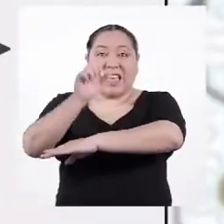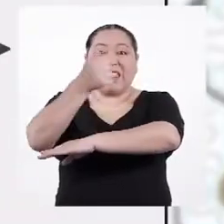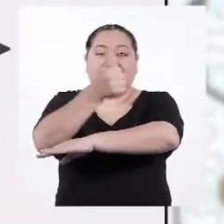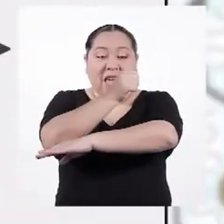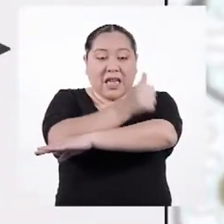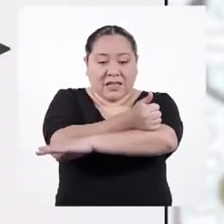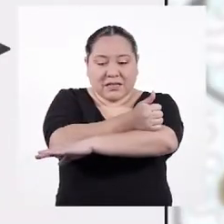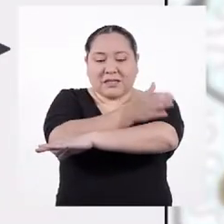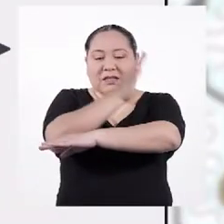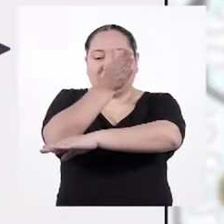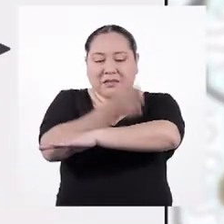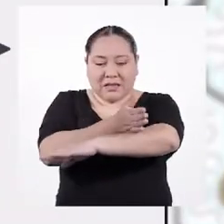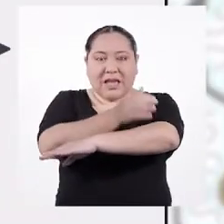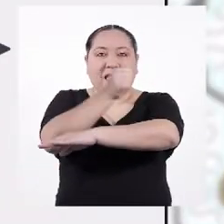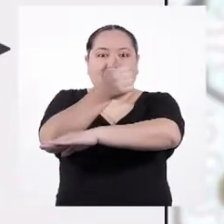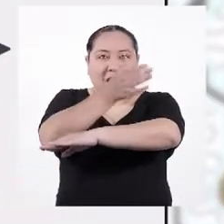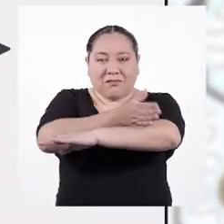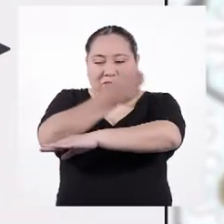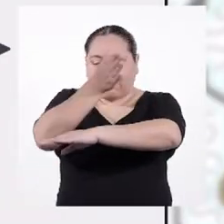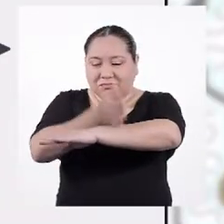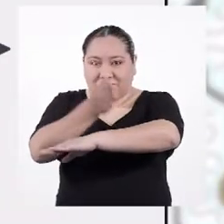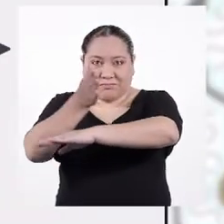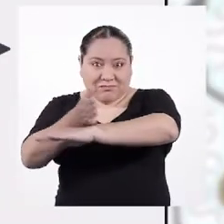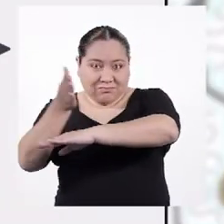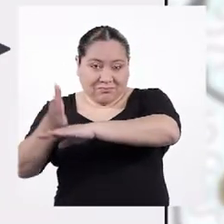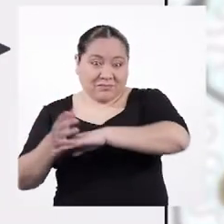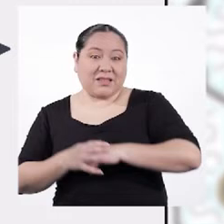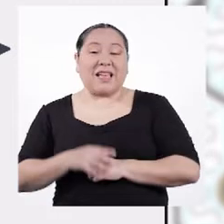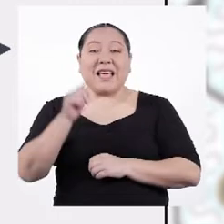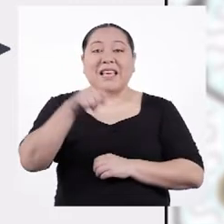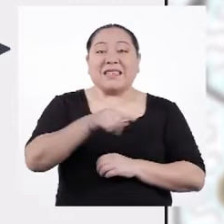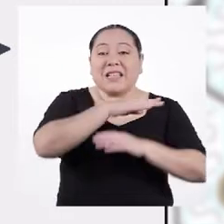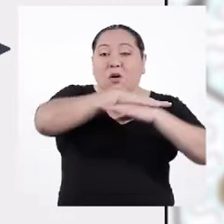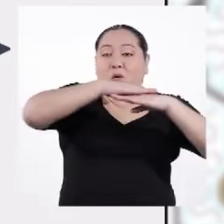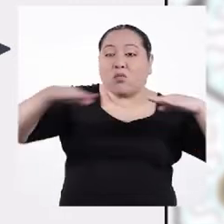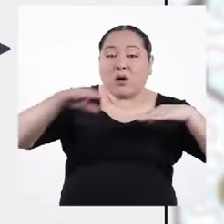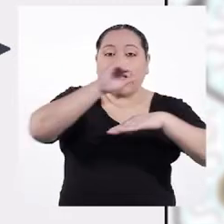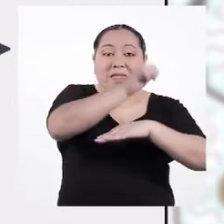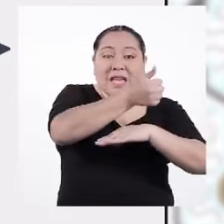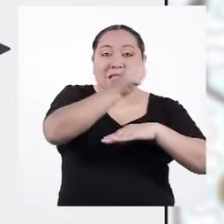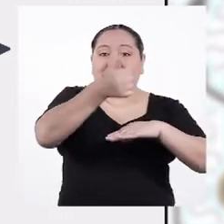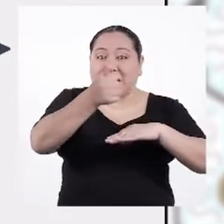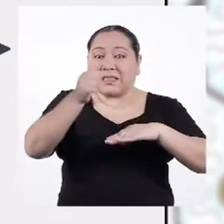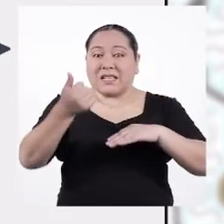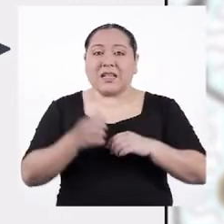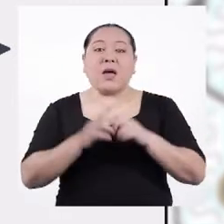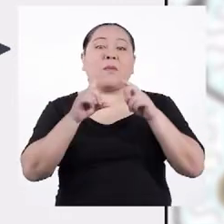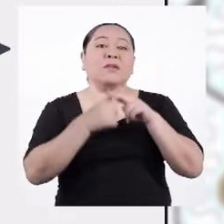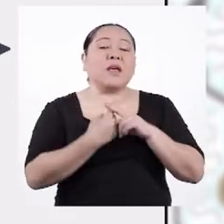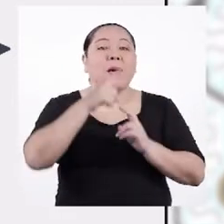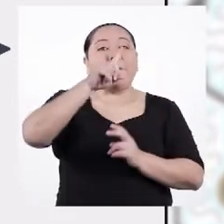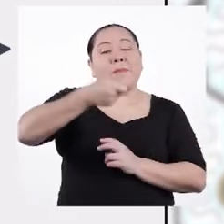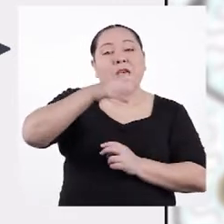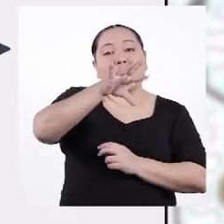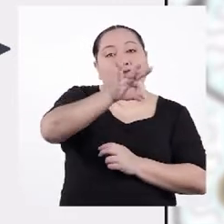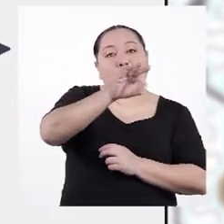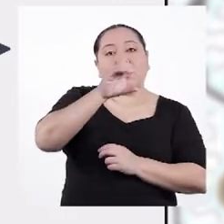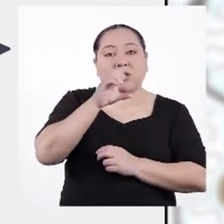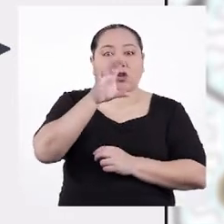años. Bien, con esta escala de 10 en 10 podemos empezar con la fecha de